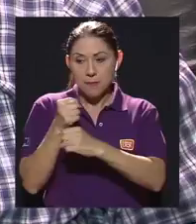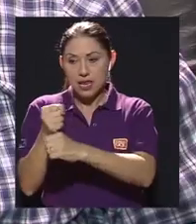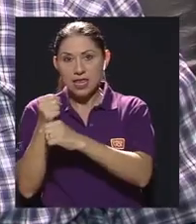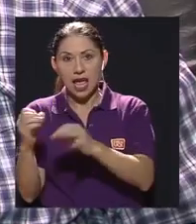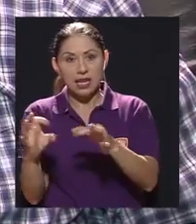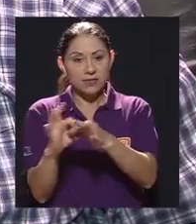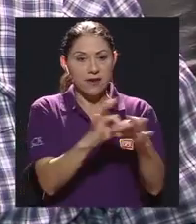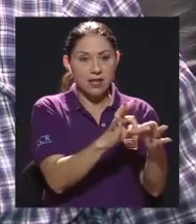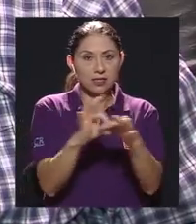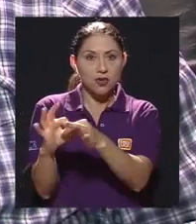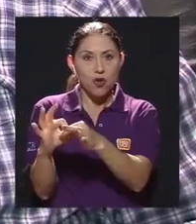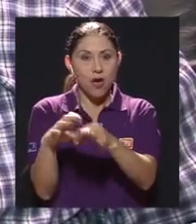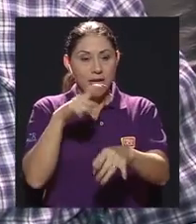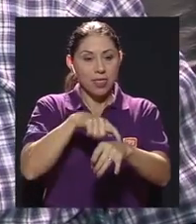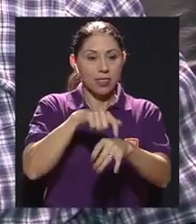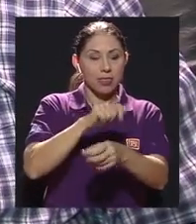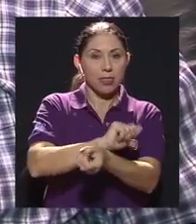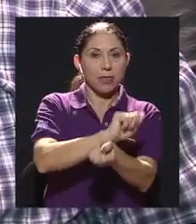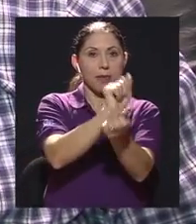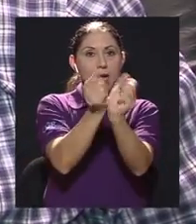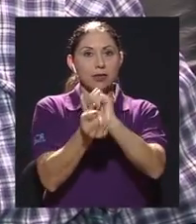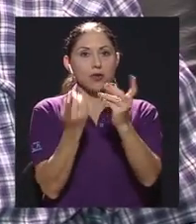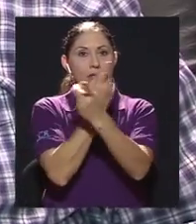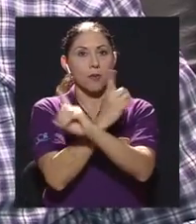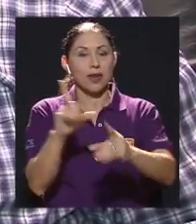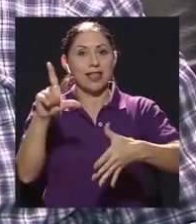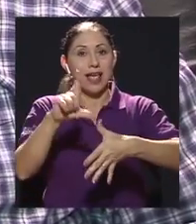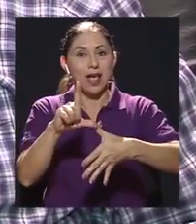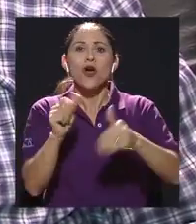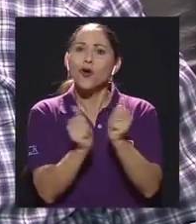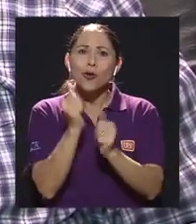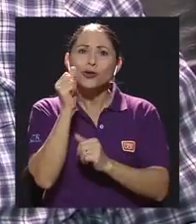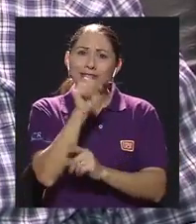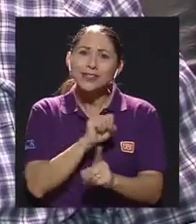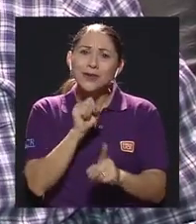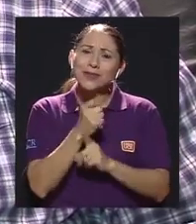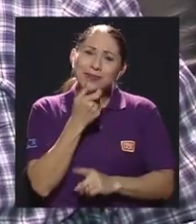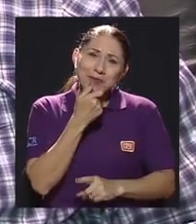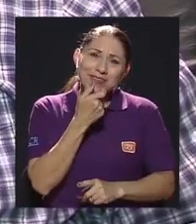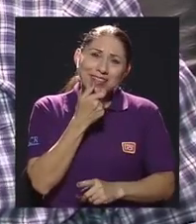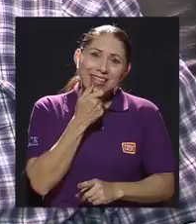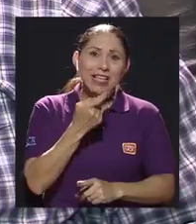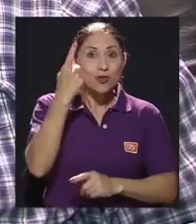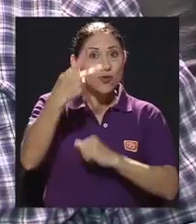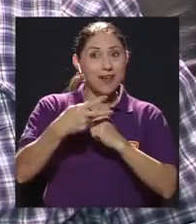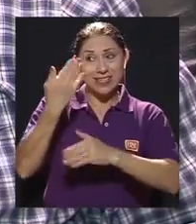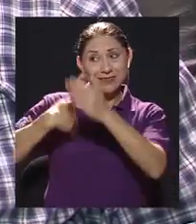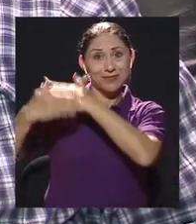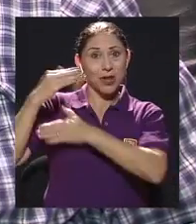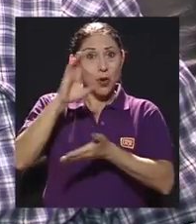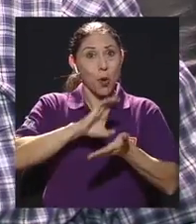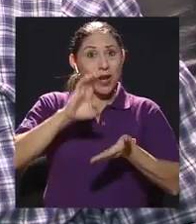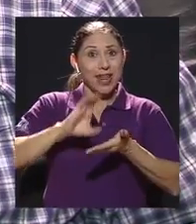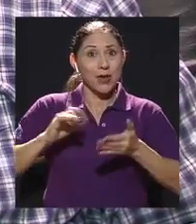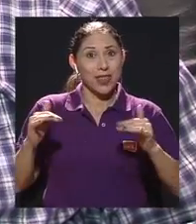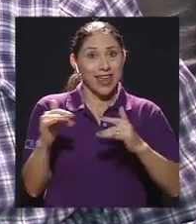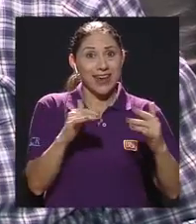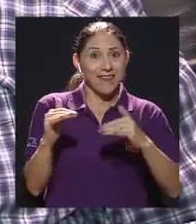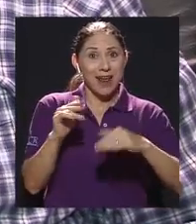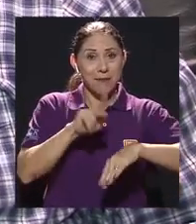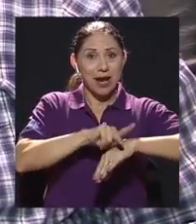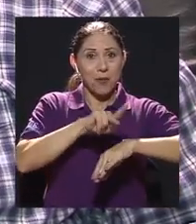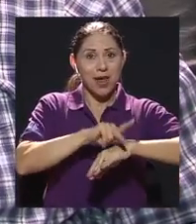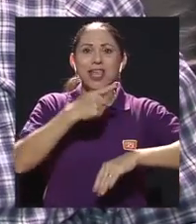democrática en América Latina, con anécdotas muy divertidas. Una vez estábamos en el Colegio de Guerra en Paraguay y estábamos hablando de que